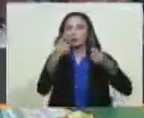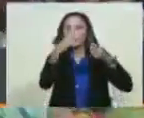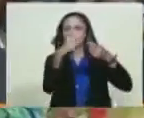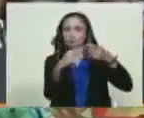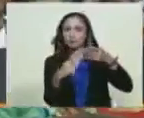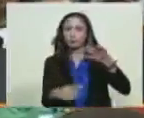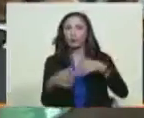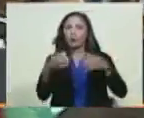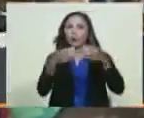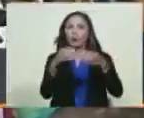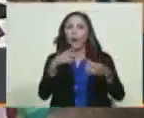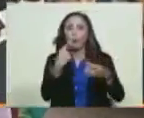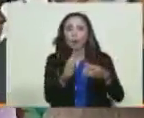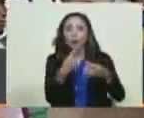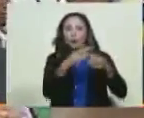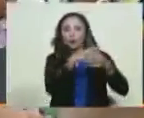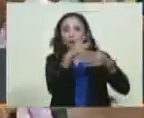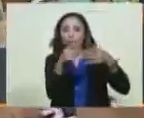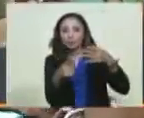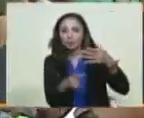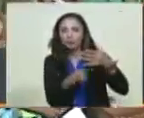juventud del partido comunista